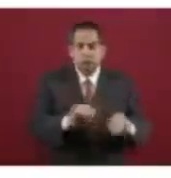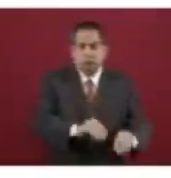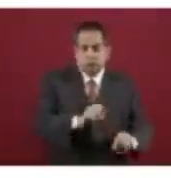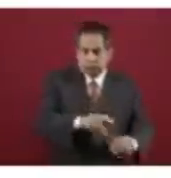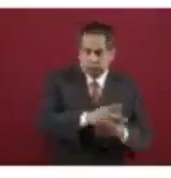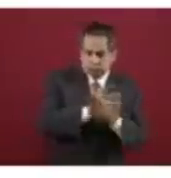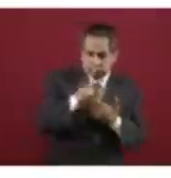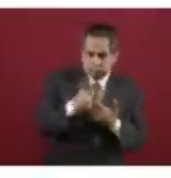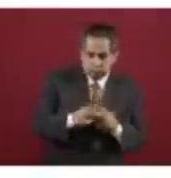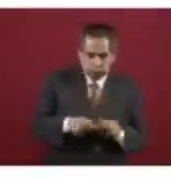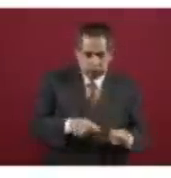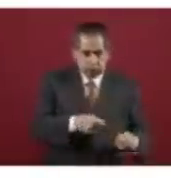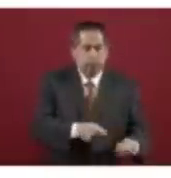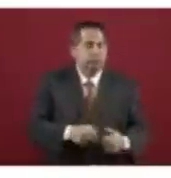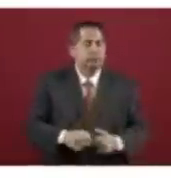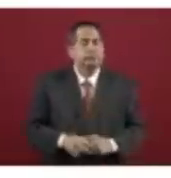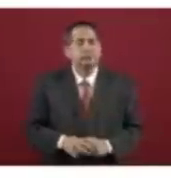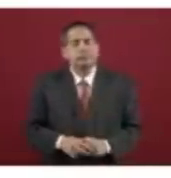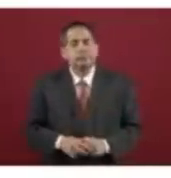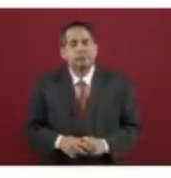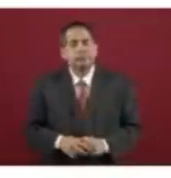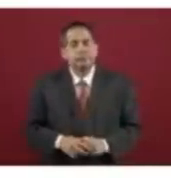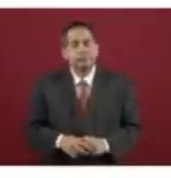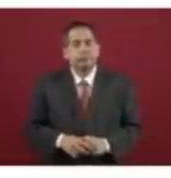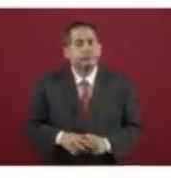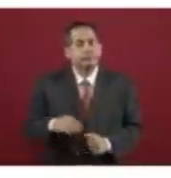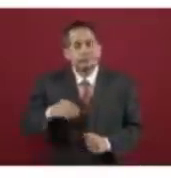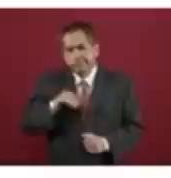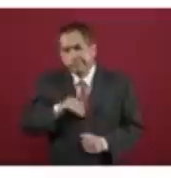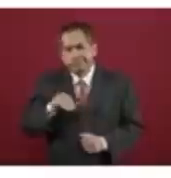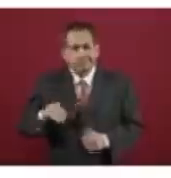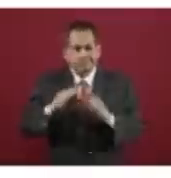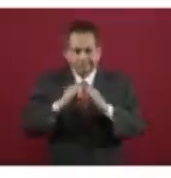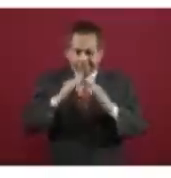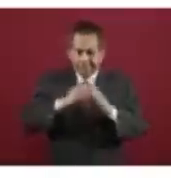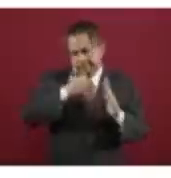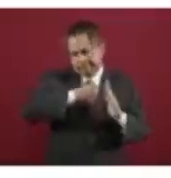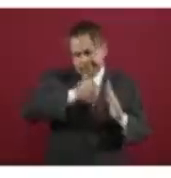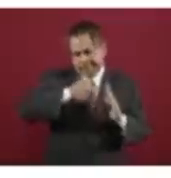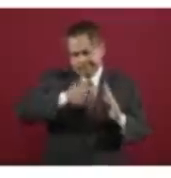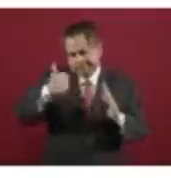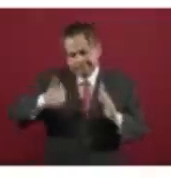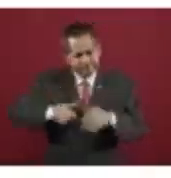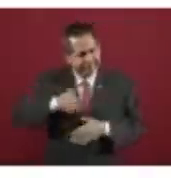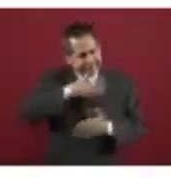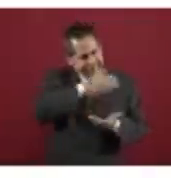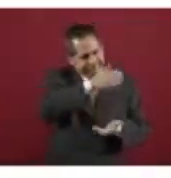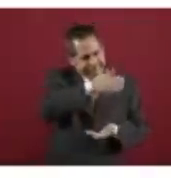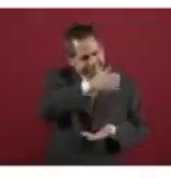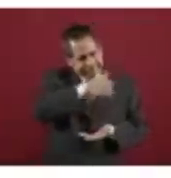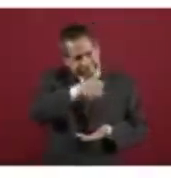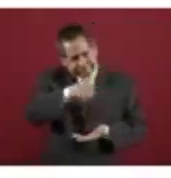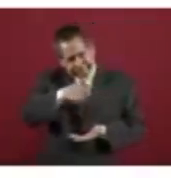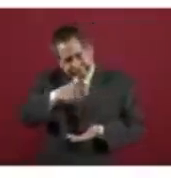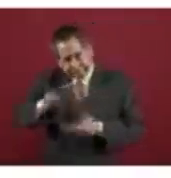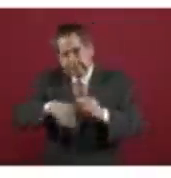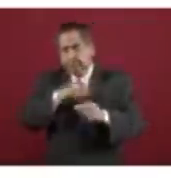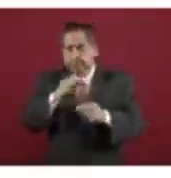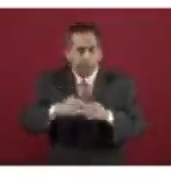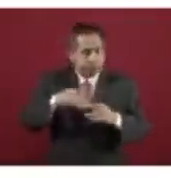programa. En el recorrido que se hizo casa por casa, pudimos incorporar al